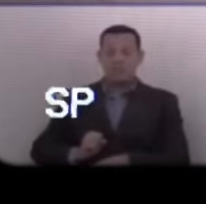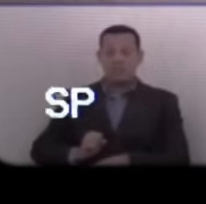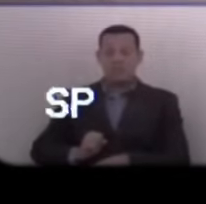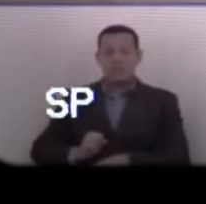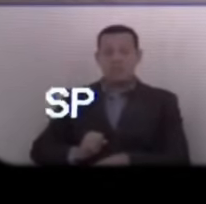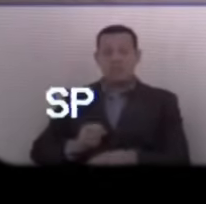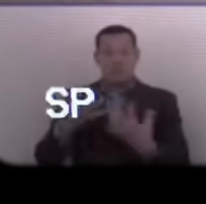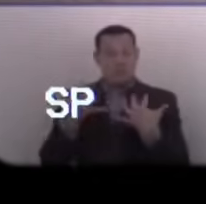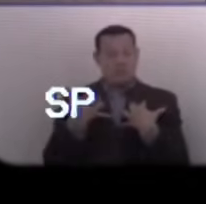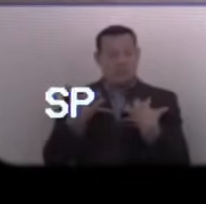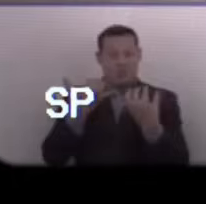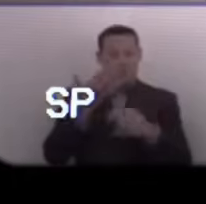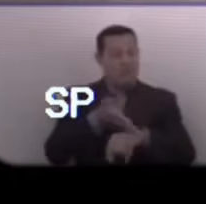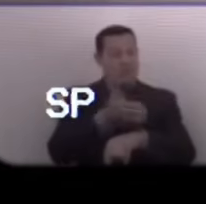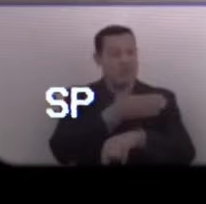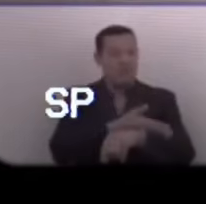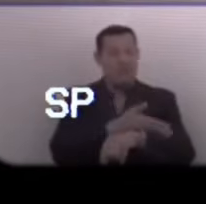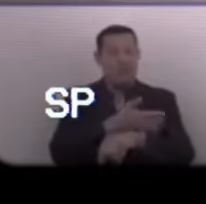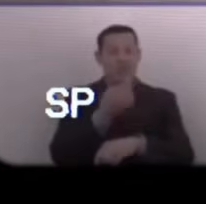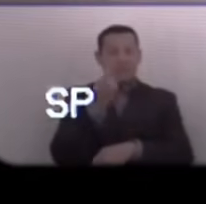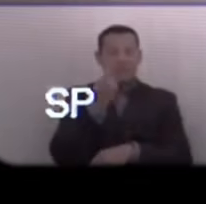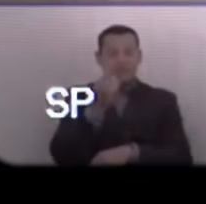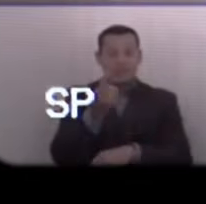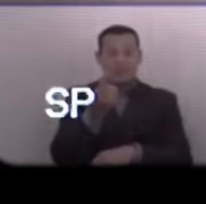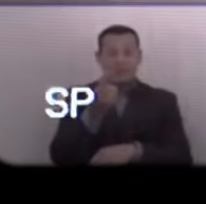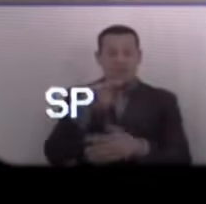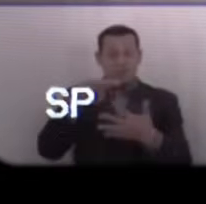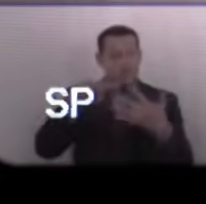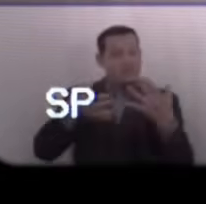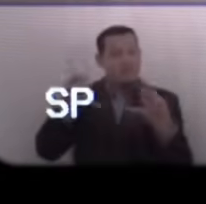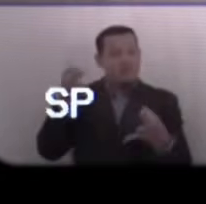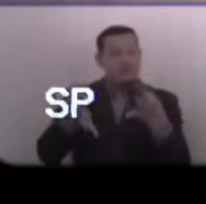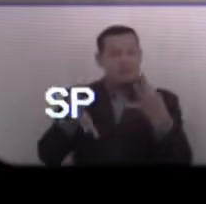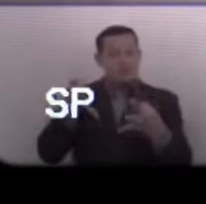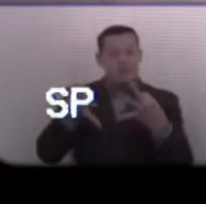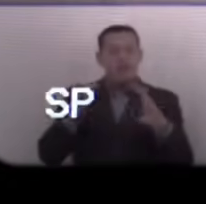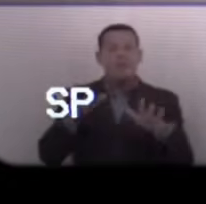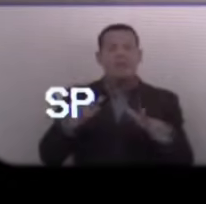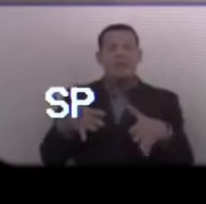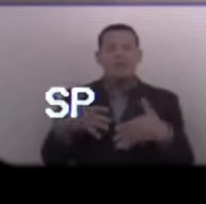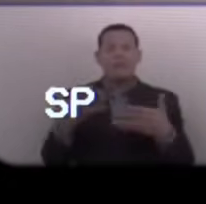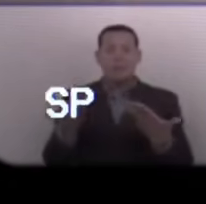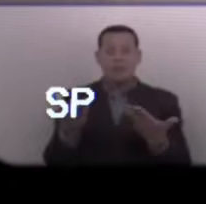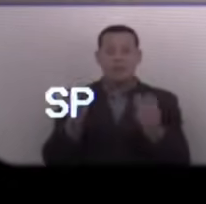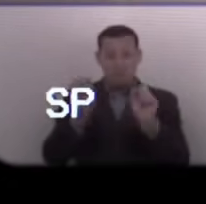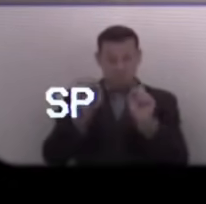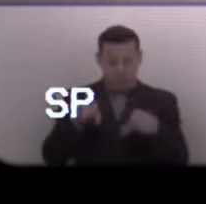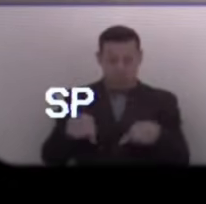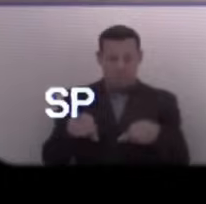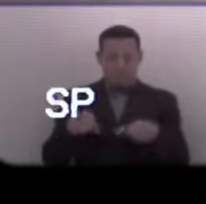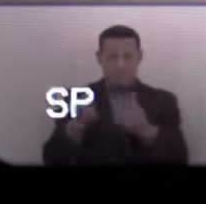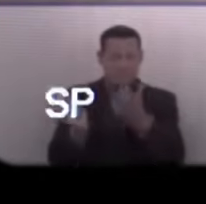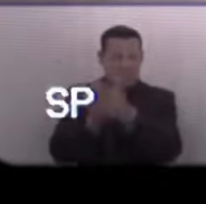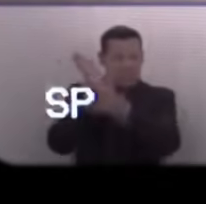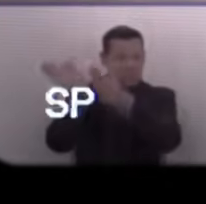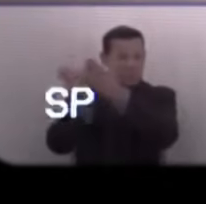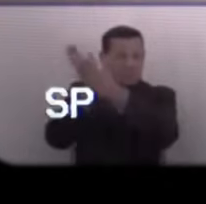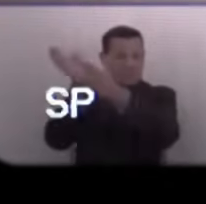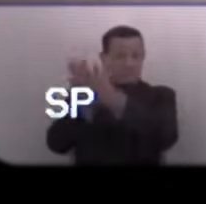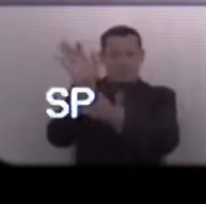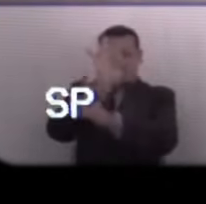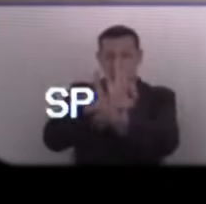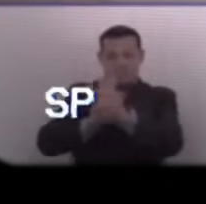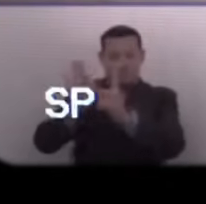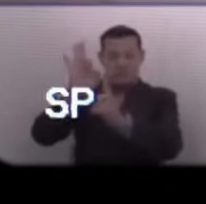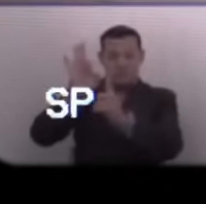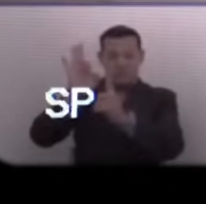Si en la plenaria pasada incluso hemos hecho una ley precisamente para poder construir y mejorar